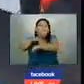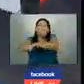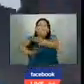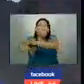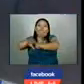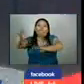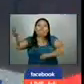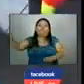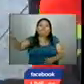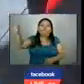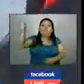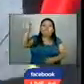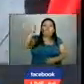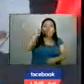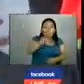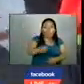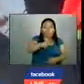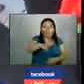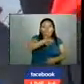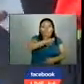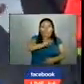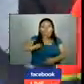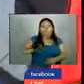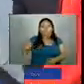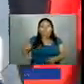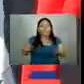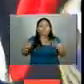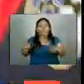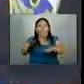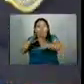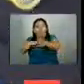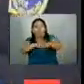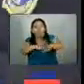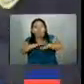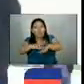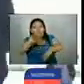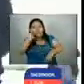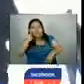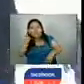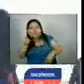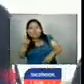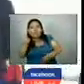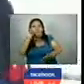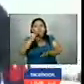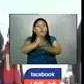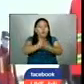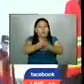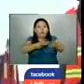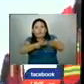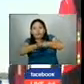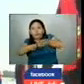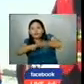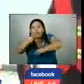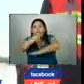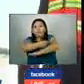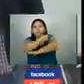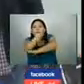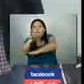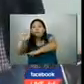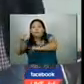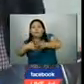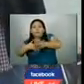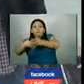El Salvador. Eso según lo reveló la Oficina de Detención y Deportación del Servicio de Migración y Control de Aduanas de los Estados